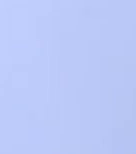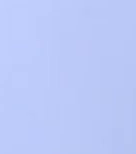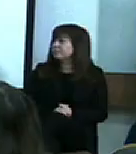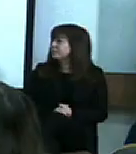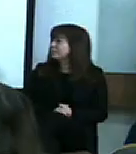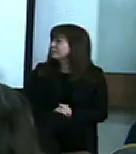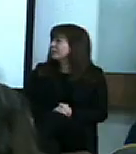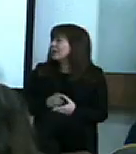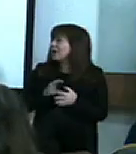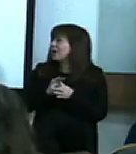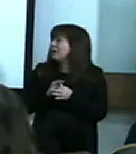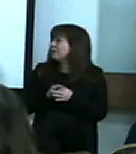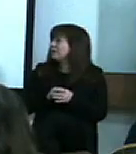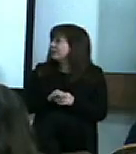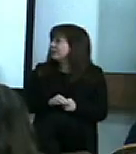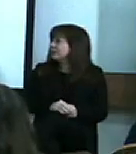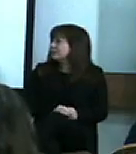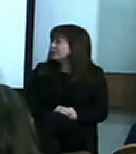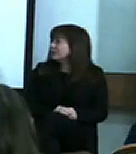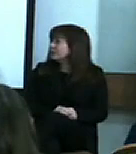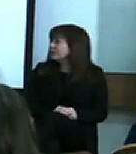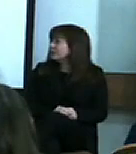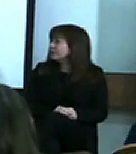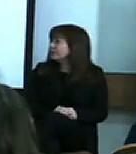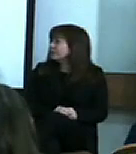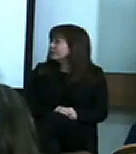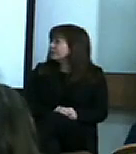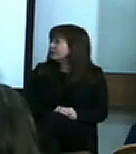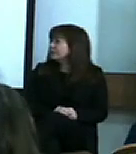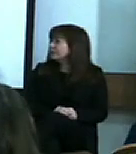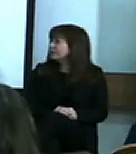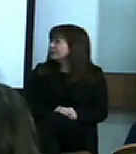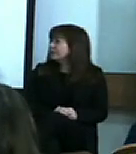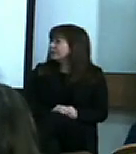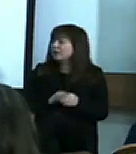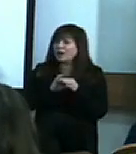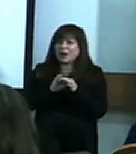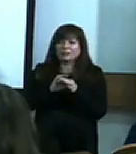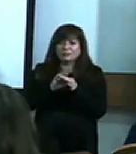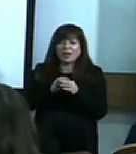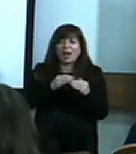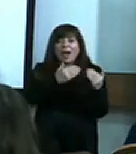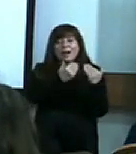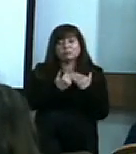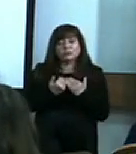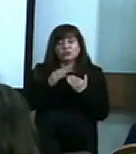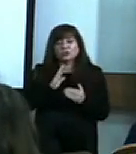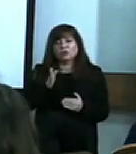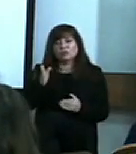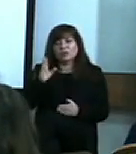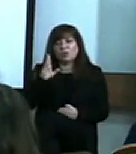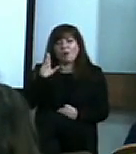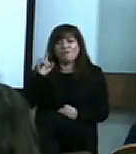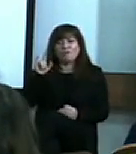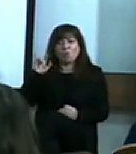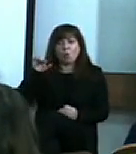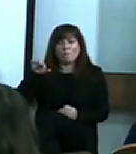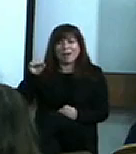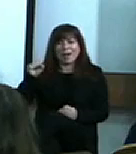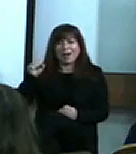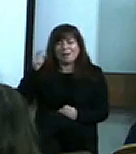Yo quería agradecer nuevamente el apoyo continuo de Bupa, porque yo creo que en temas de salud saben que las